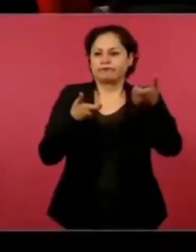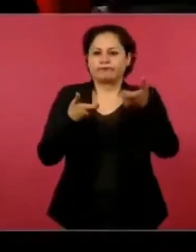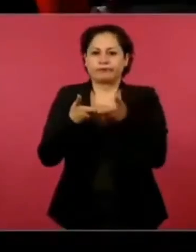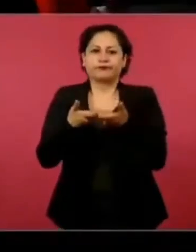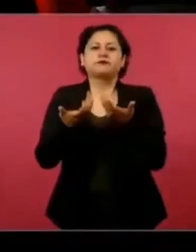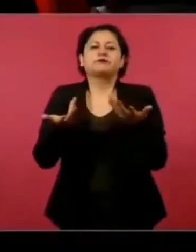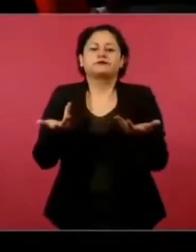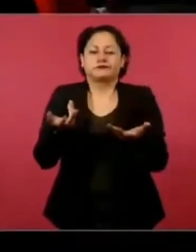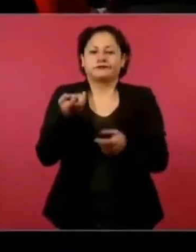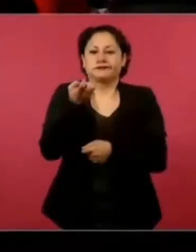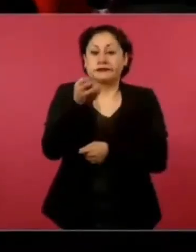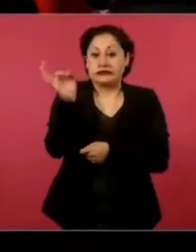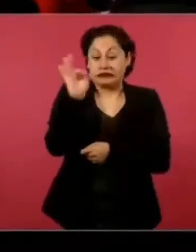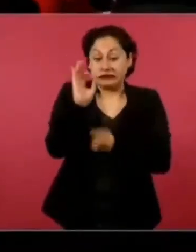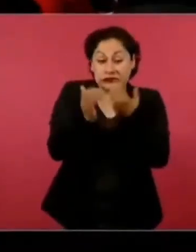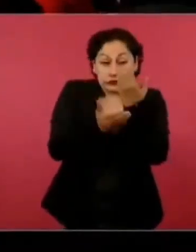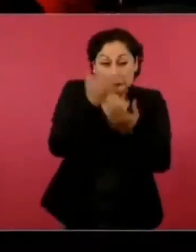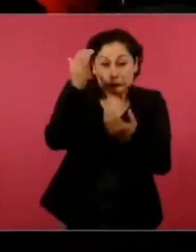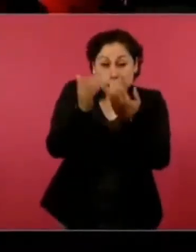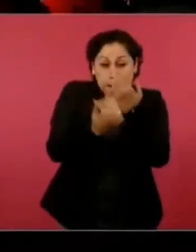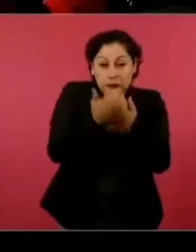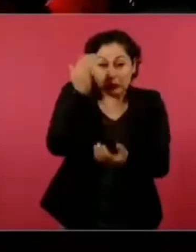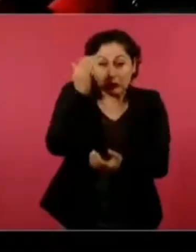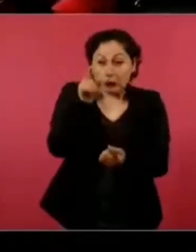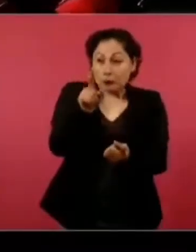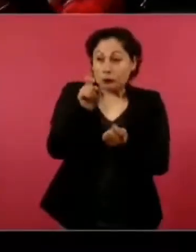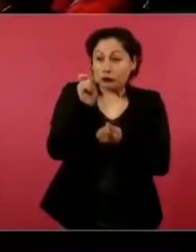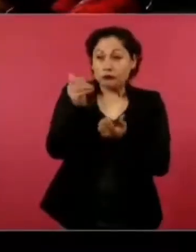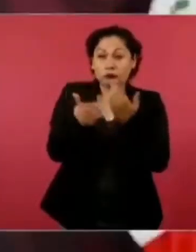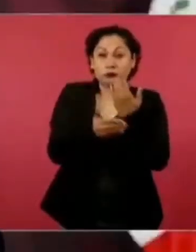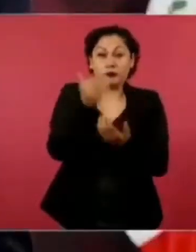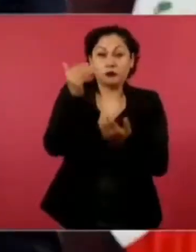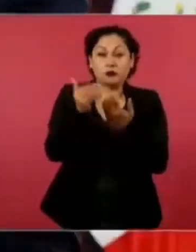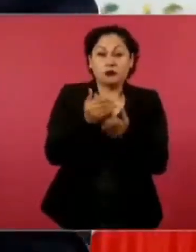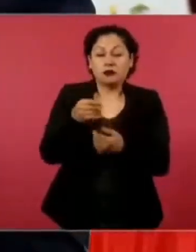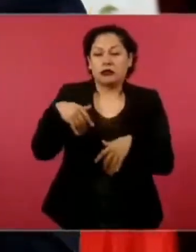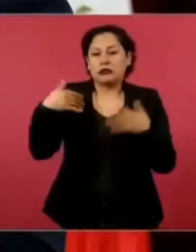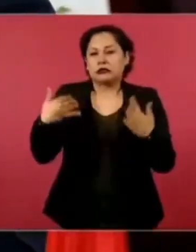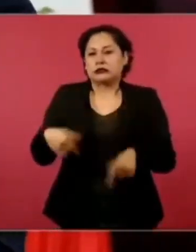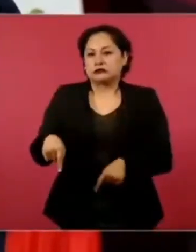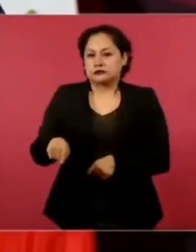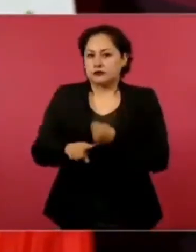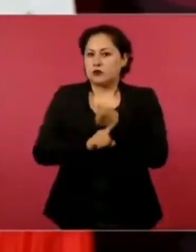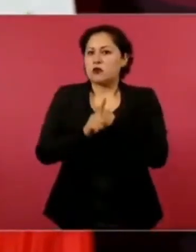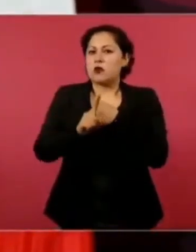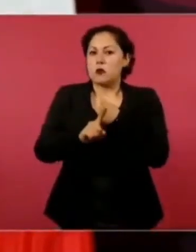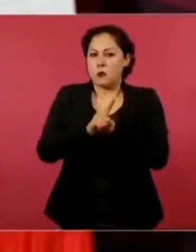Está bien la economía. También